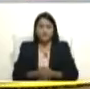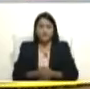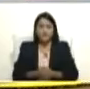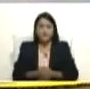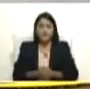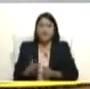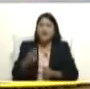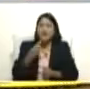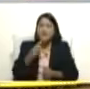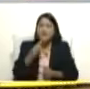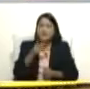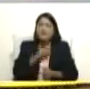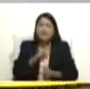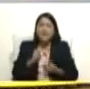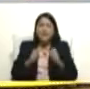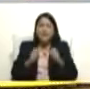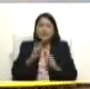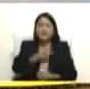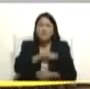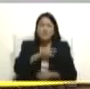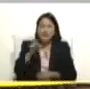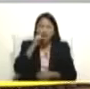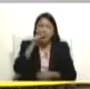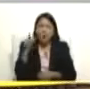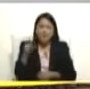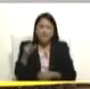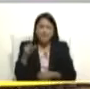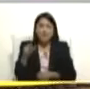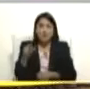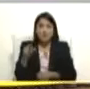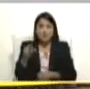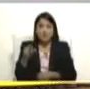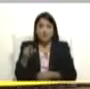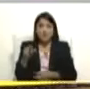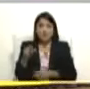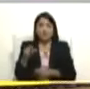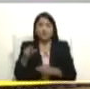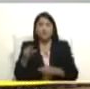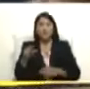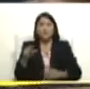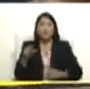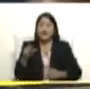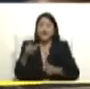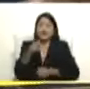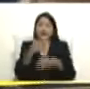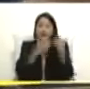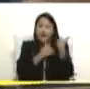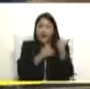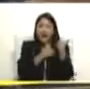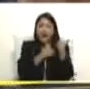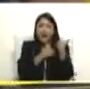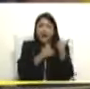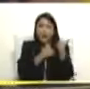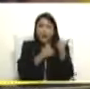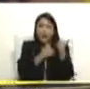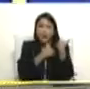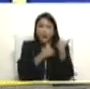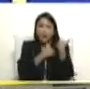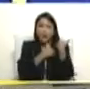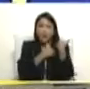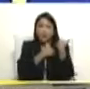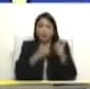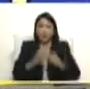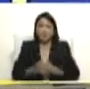Él creo que vive en Madrid y es como el encargado, Ernesto, es muy amigo tuyo también, Alonso